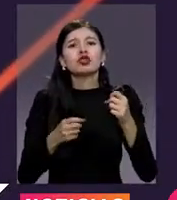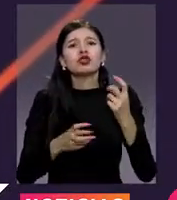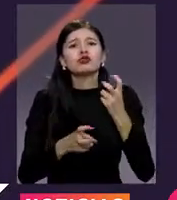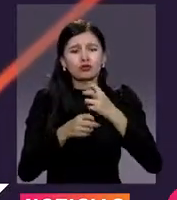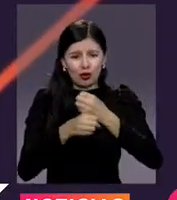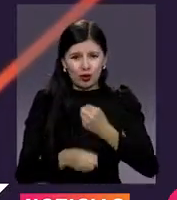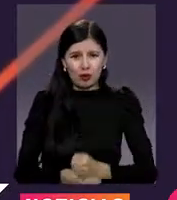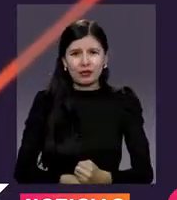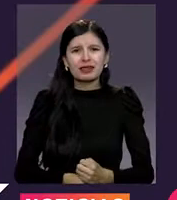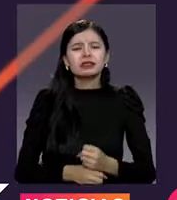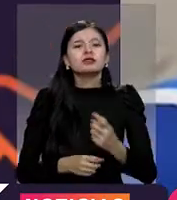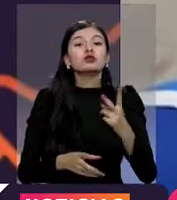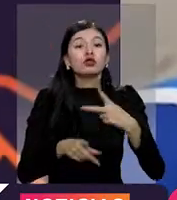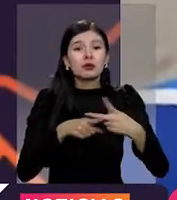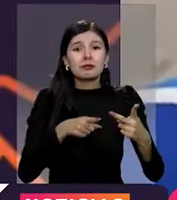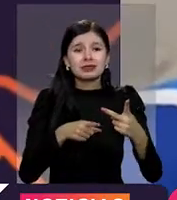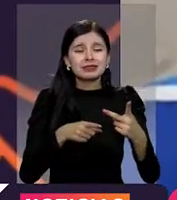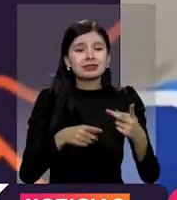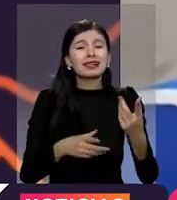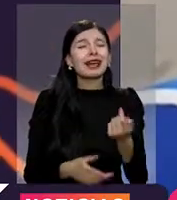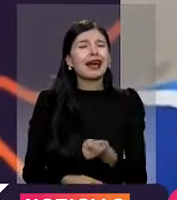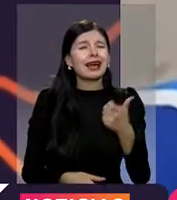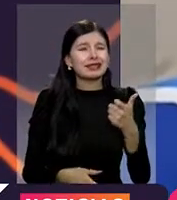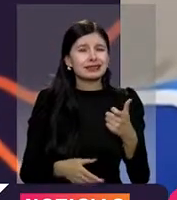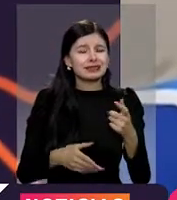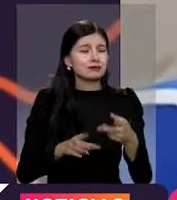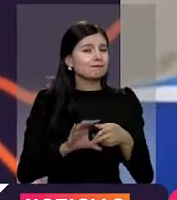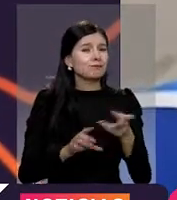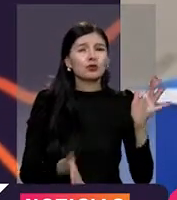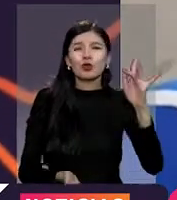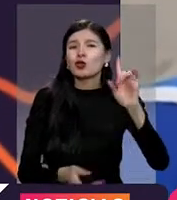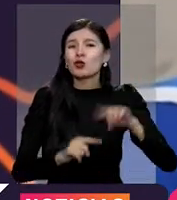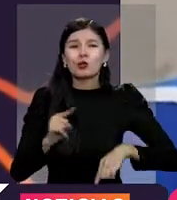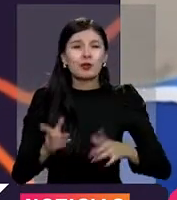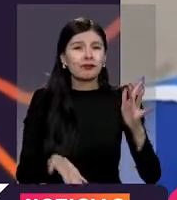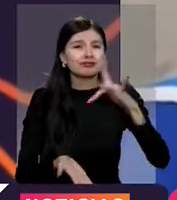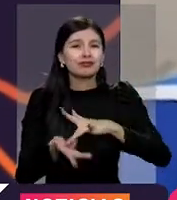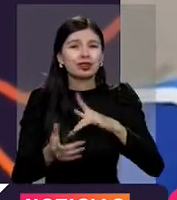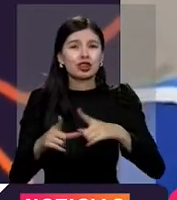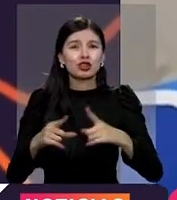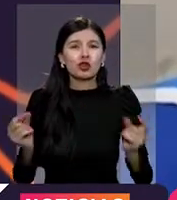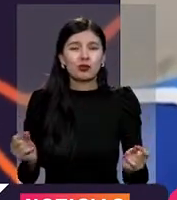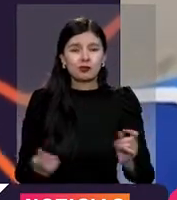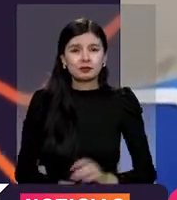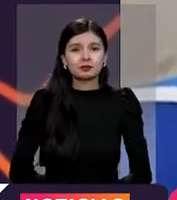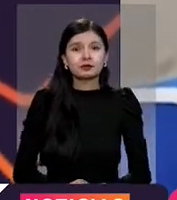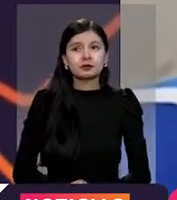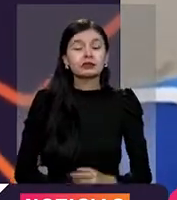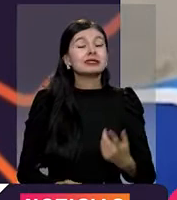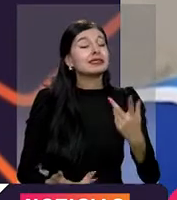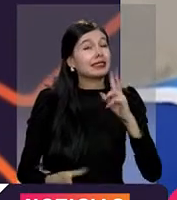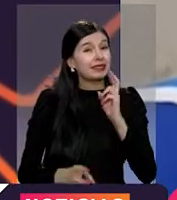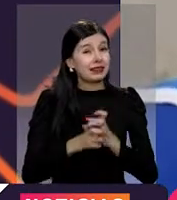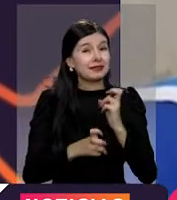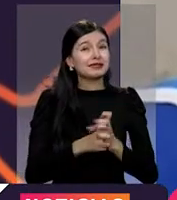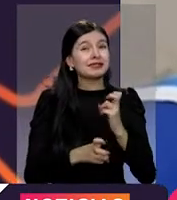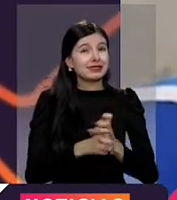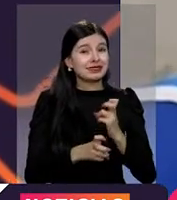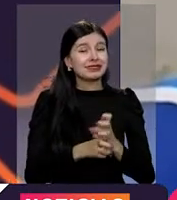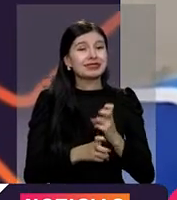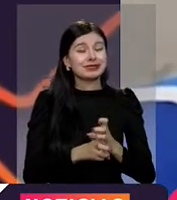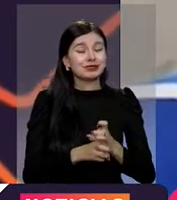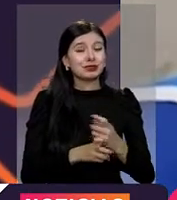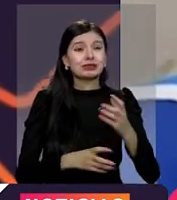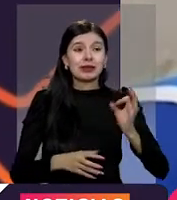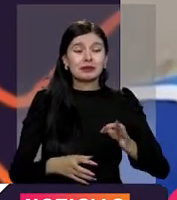pero hubo solución complicado ha sido muy fuerte siempre me lleva al límite porque